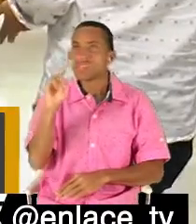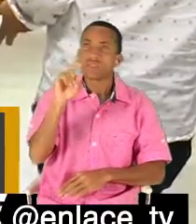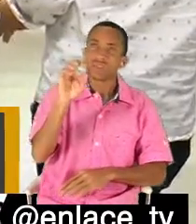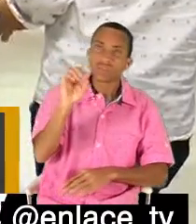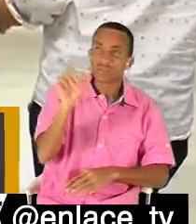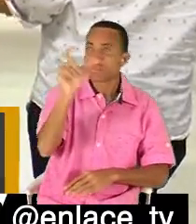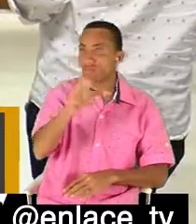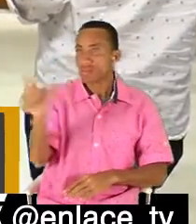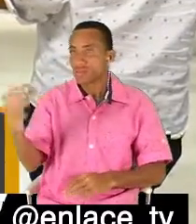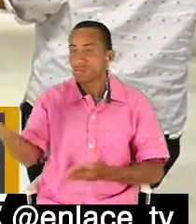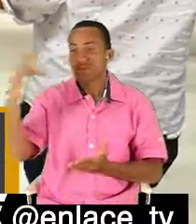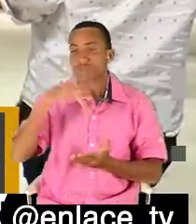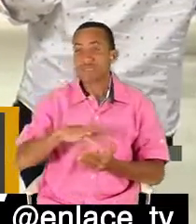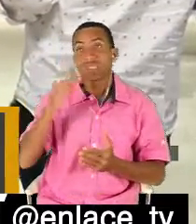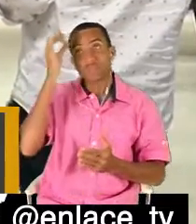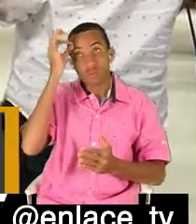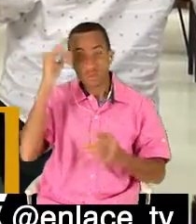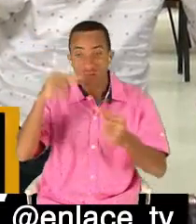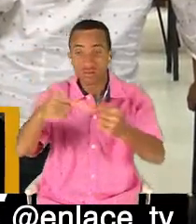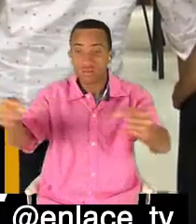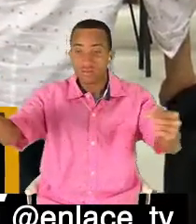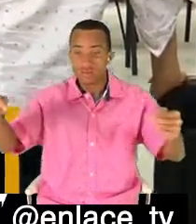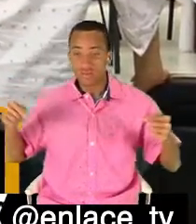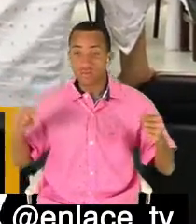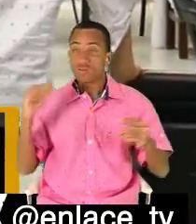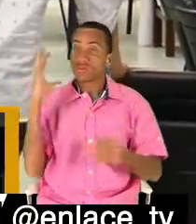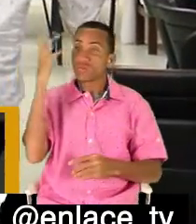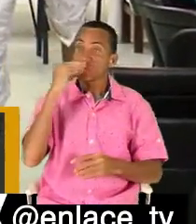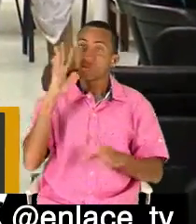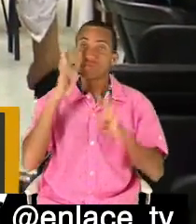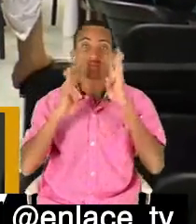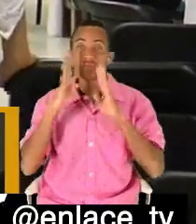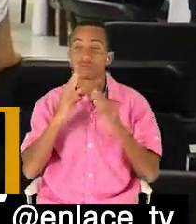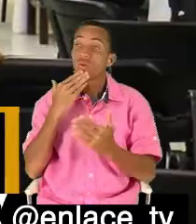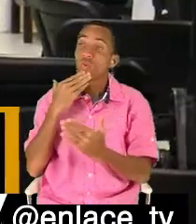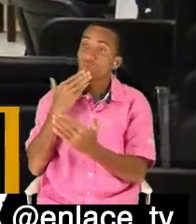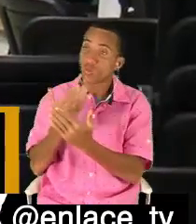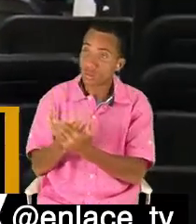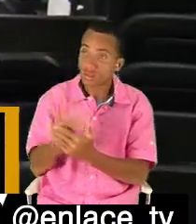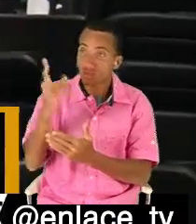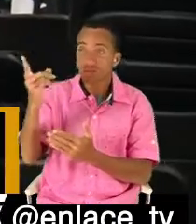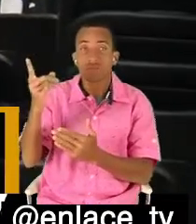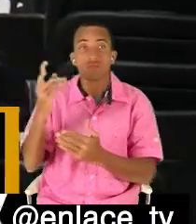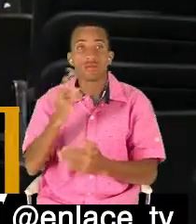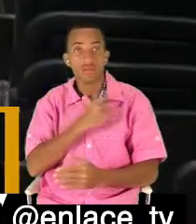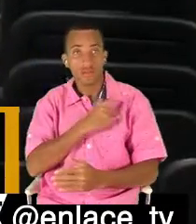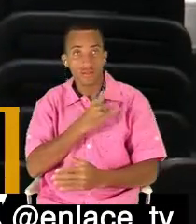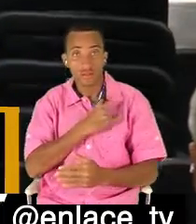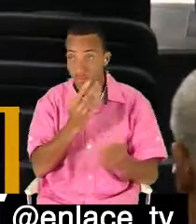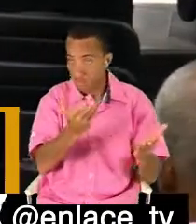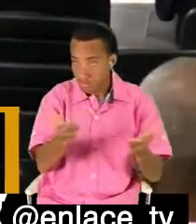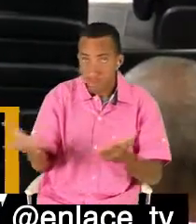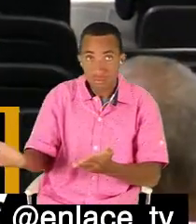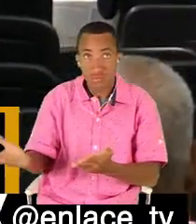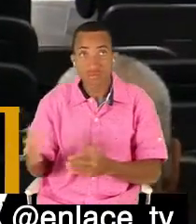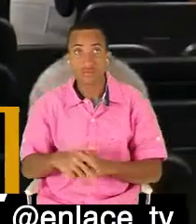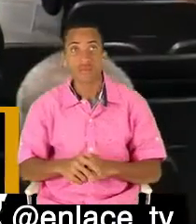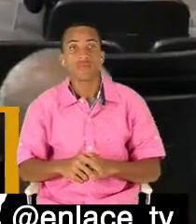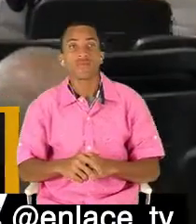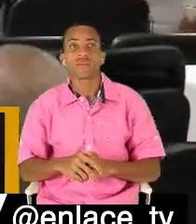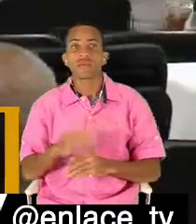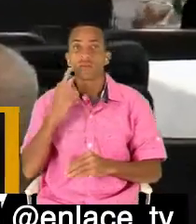por el auditorio, que es muy bonito, por darle las gracias a la universidad por facilitarlo, se ve como un poco